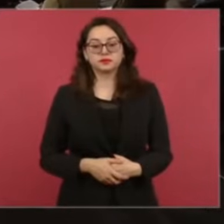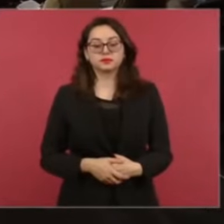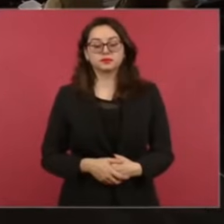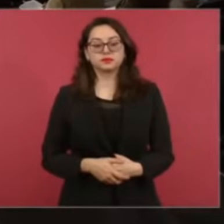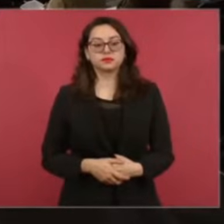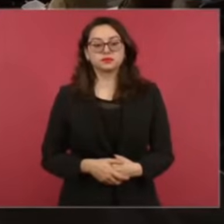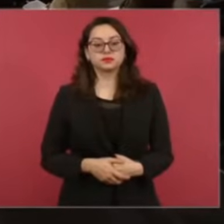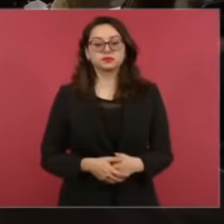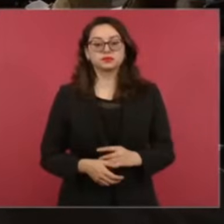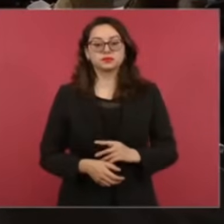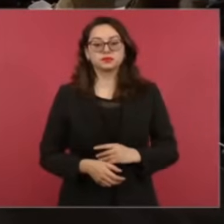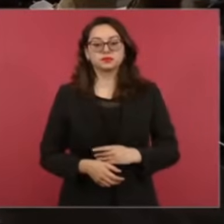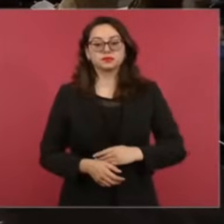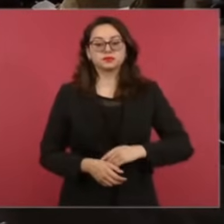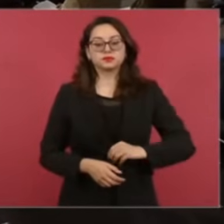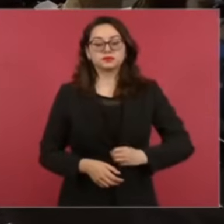Puede ser, pero